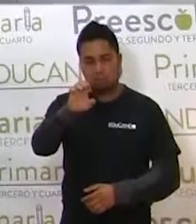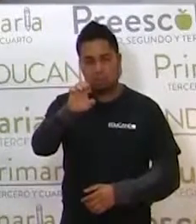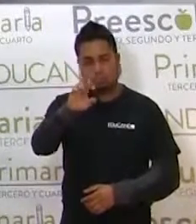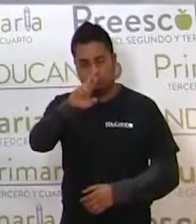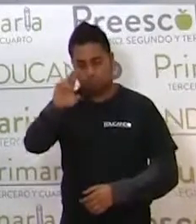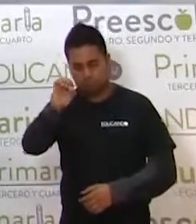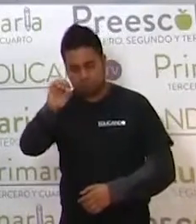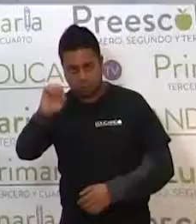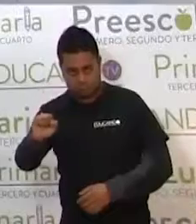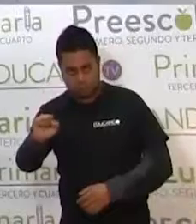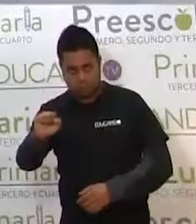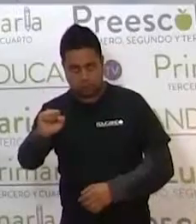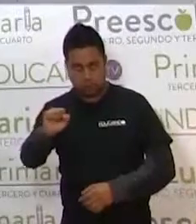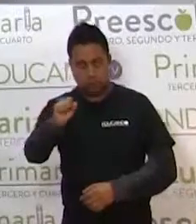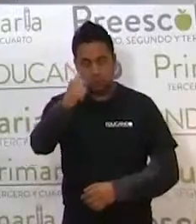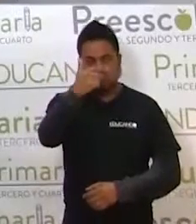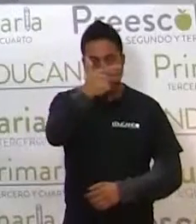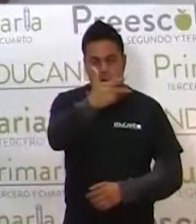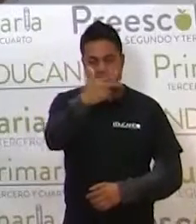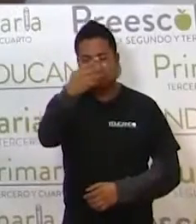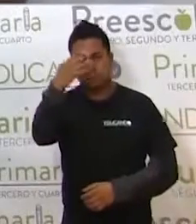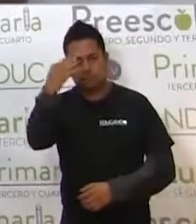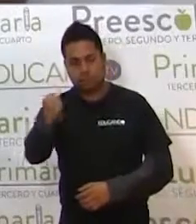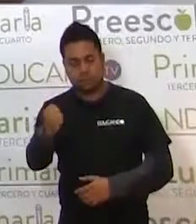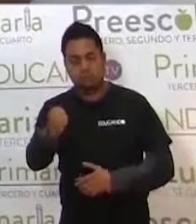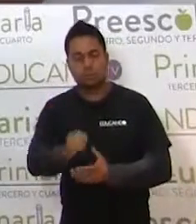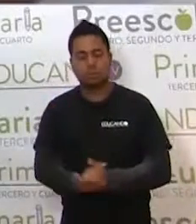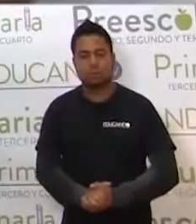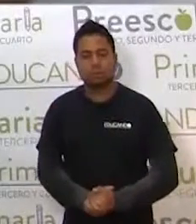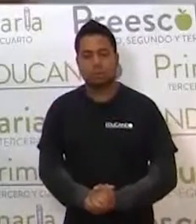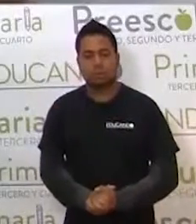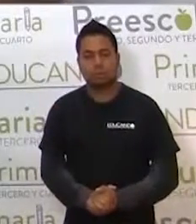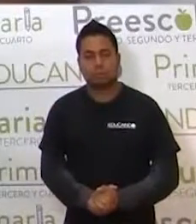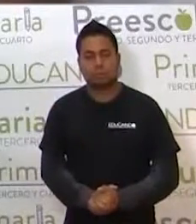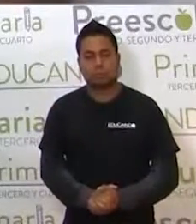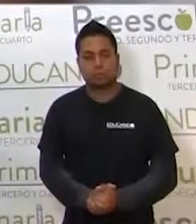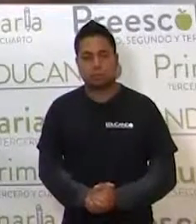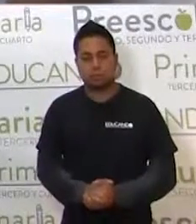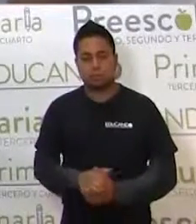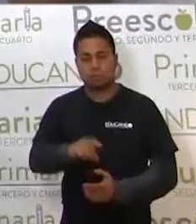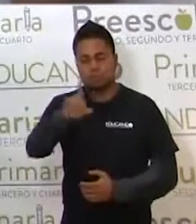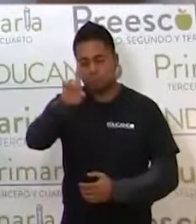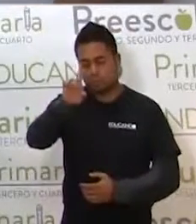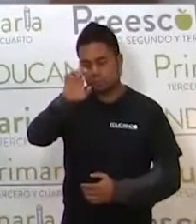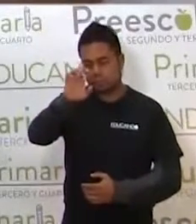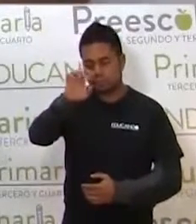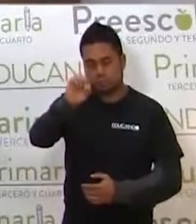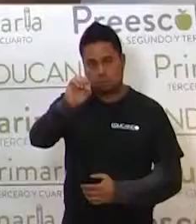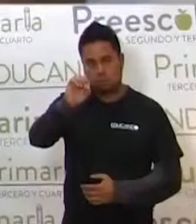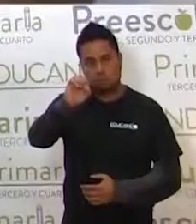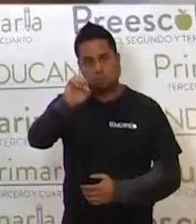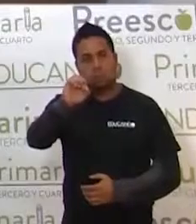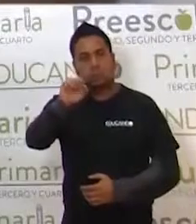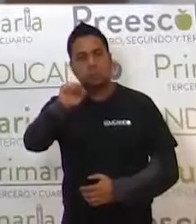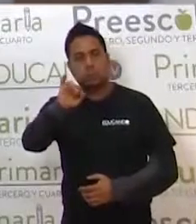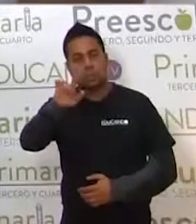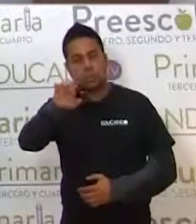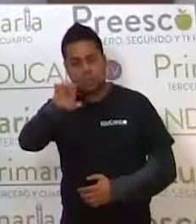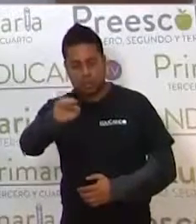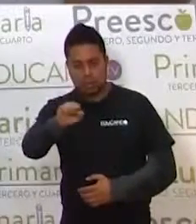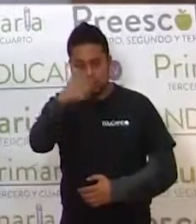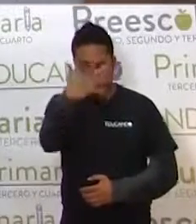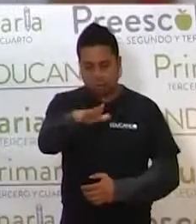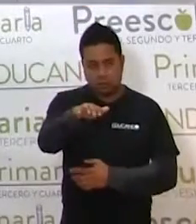ross 89 2 si lees 10